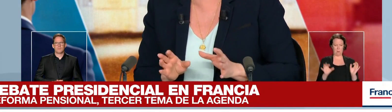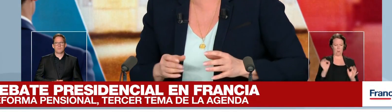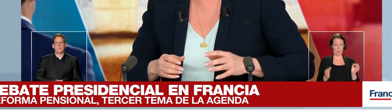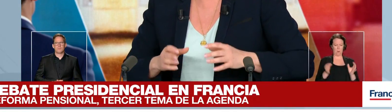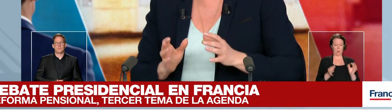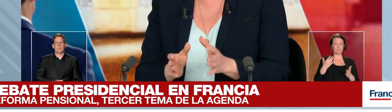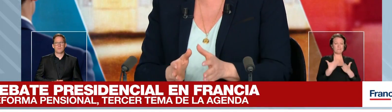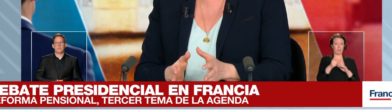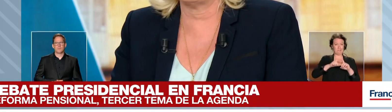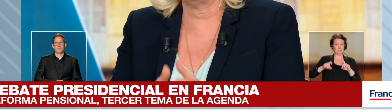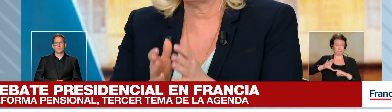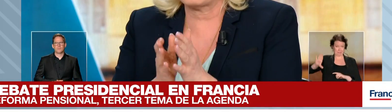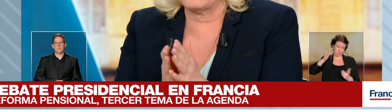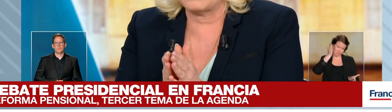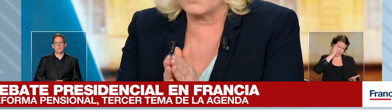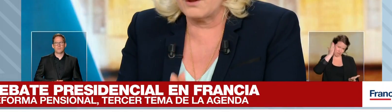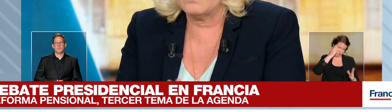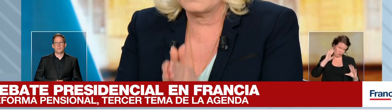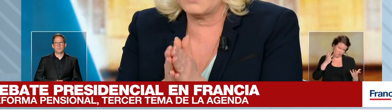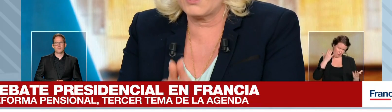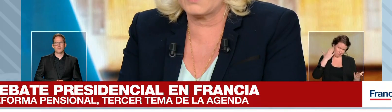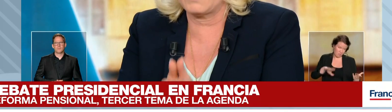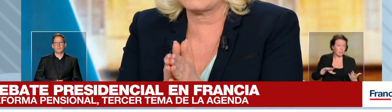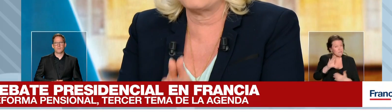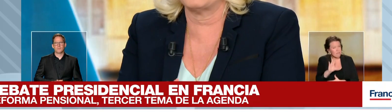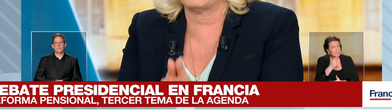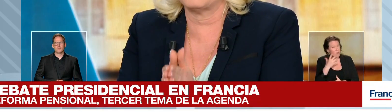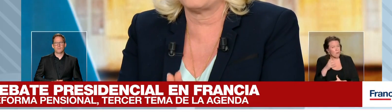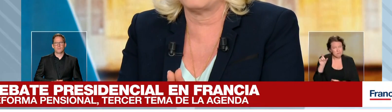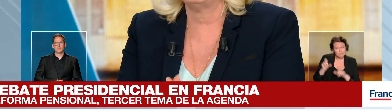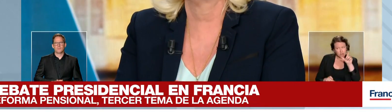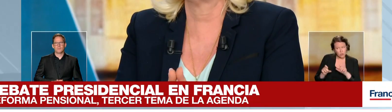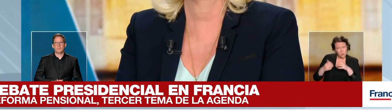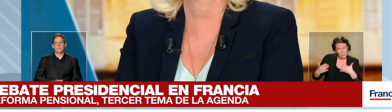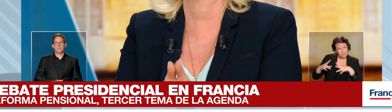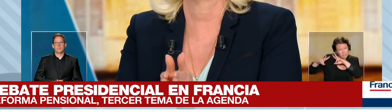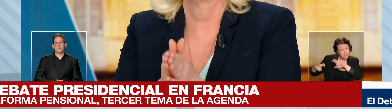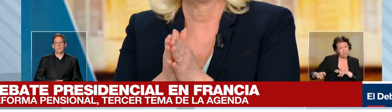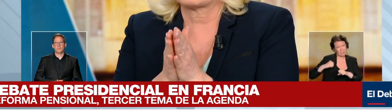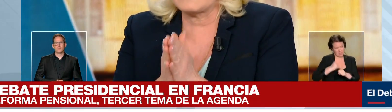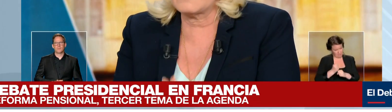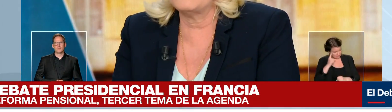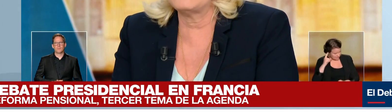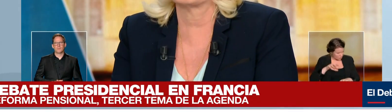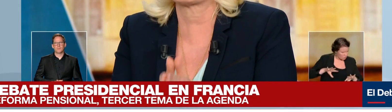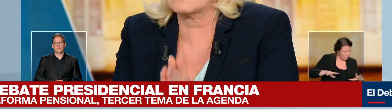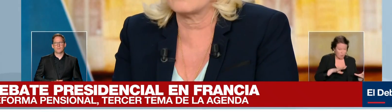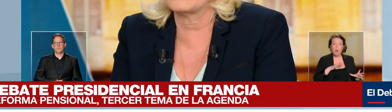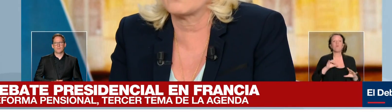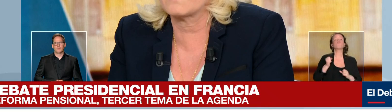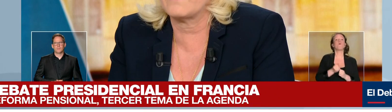etcétera. Son estadísticas bien conocidas de todas maneras. Hay personas que están buscando activamente un empleo.